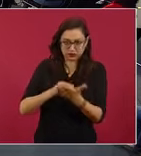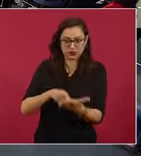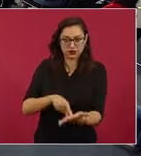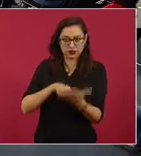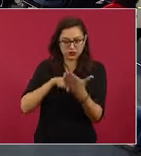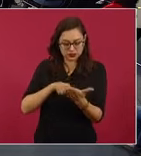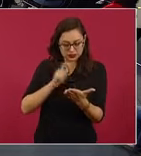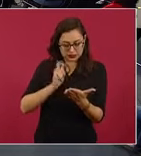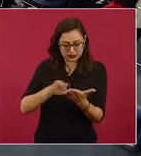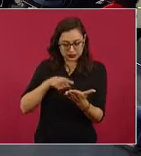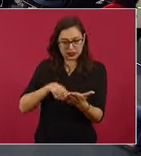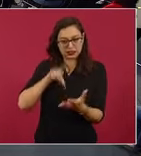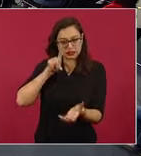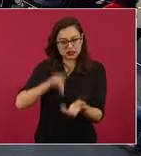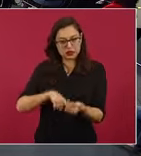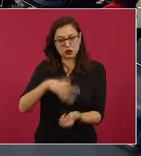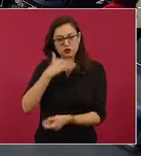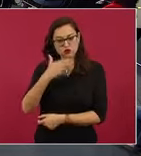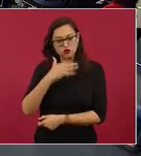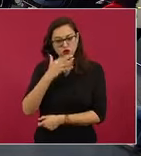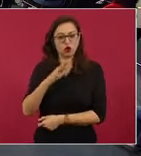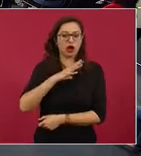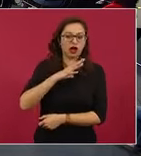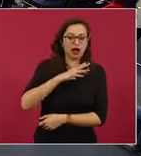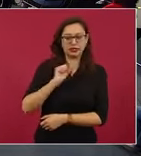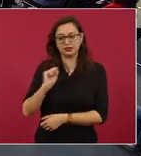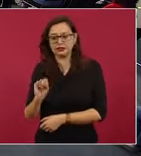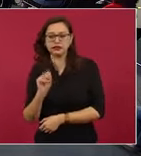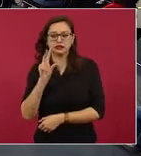si hay corrupción, en dónde… y